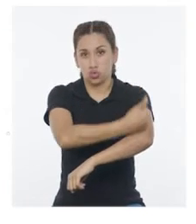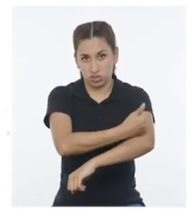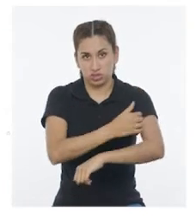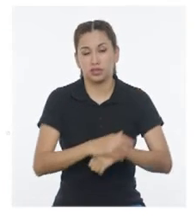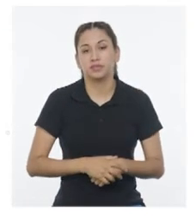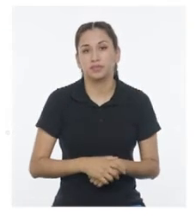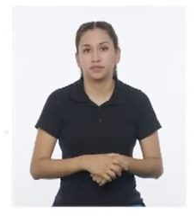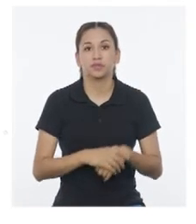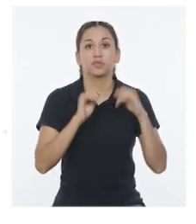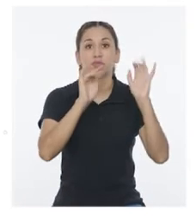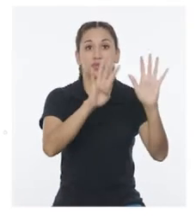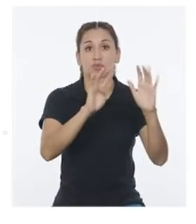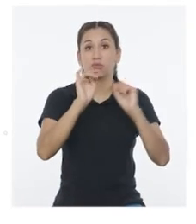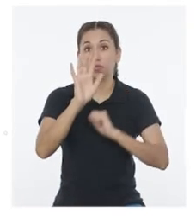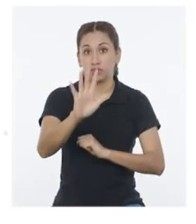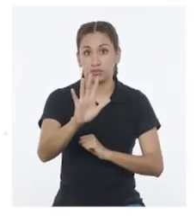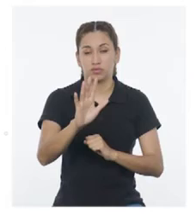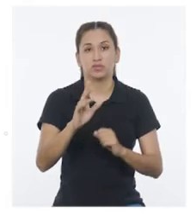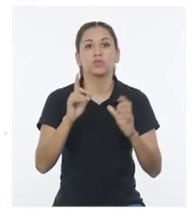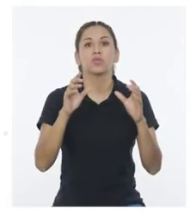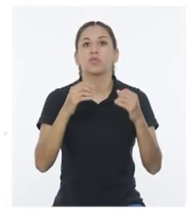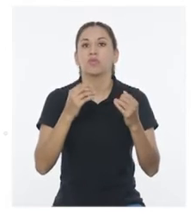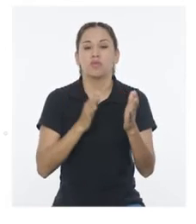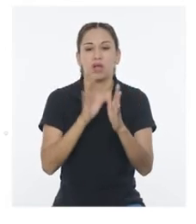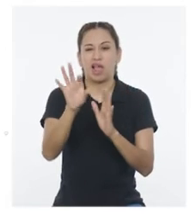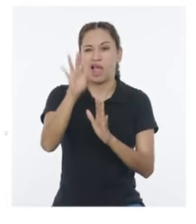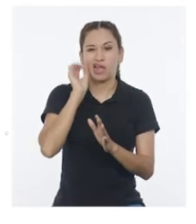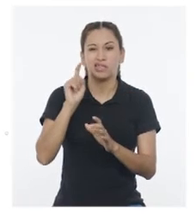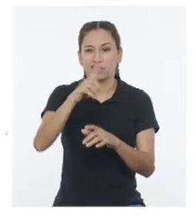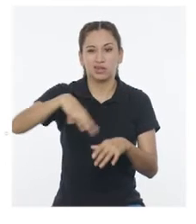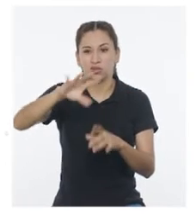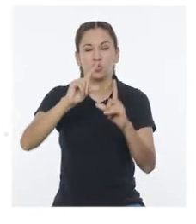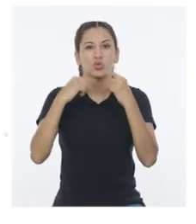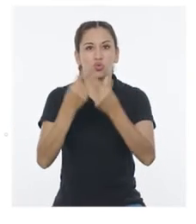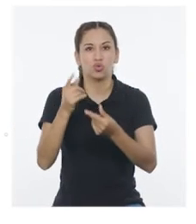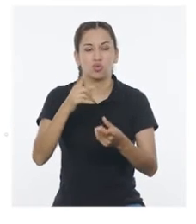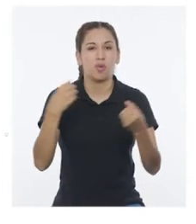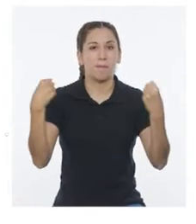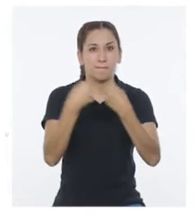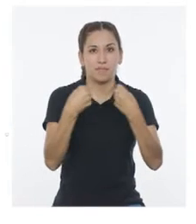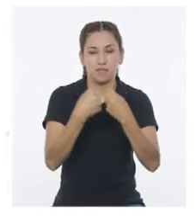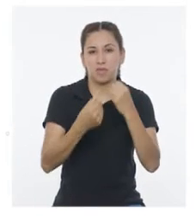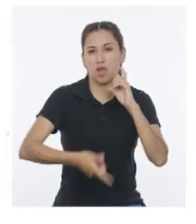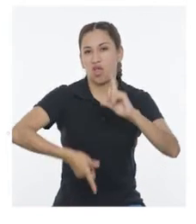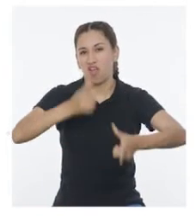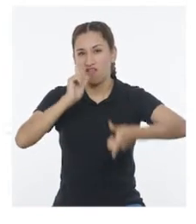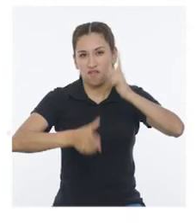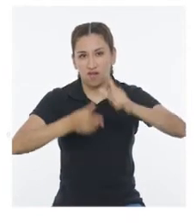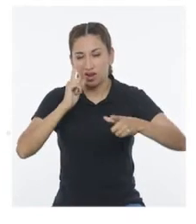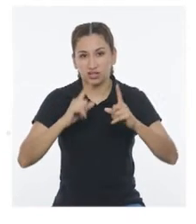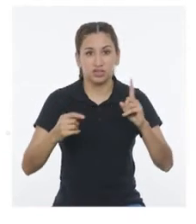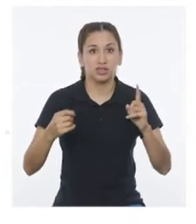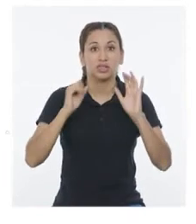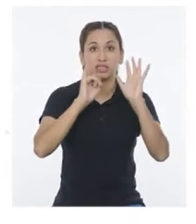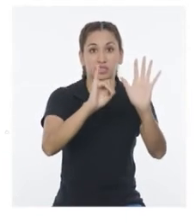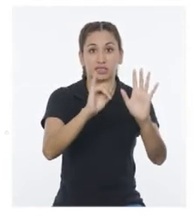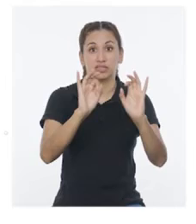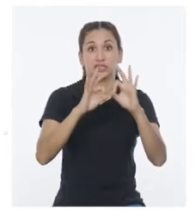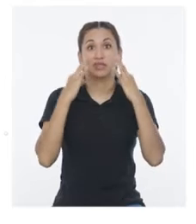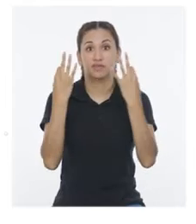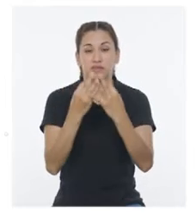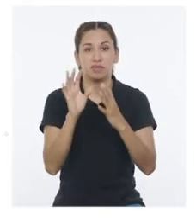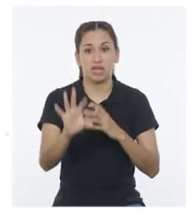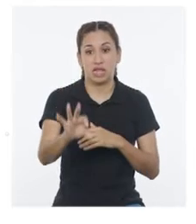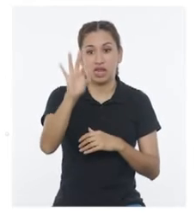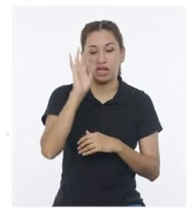a las autoridades, mientras 95 a las rondas. En peleas, borracheras y lesiones,